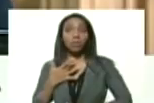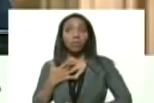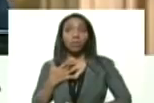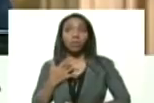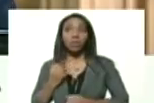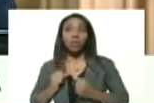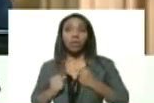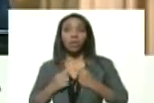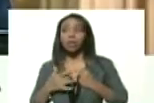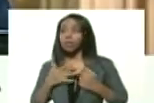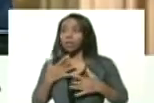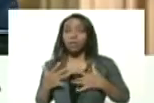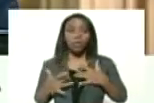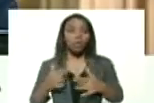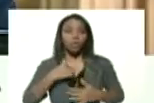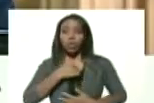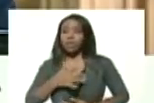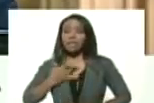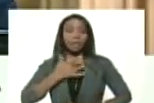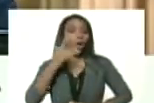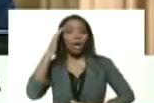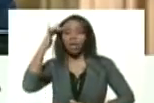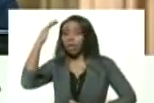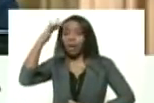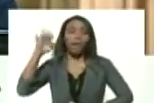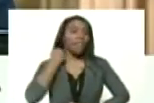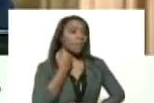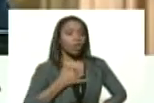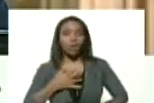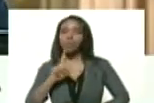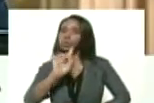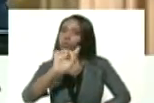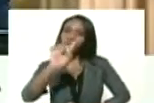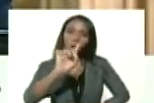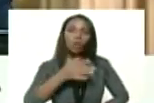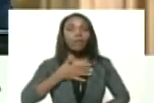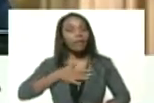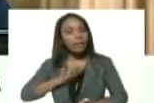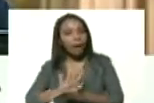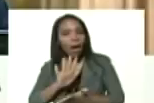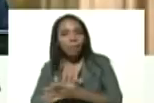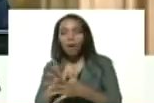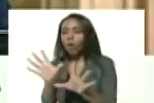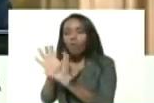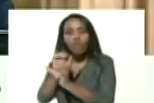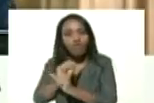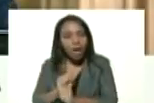tengo cinto no no no no serenidad calma tranquilidad confianza